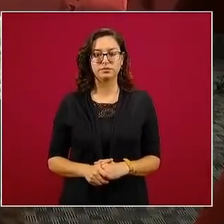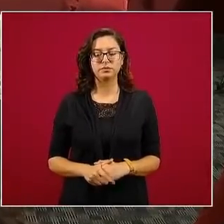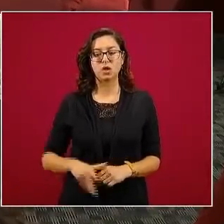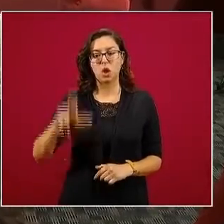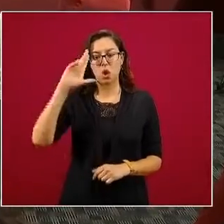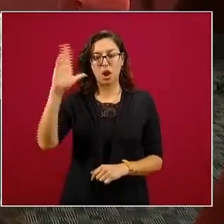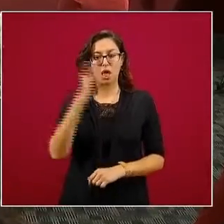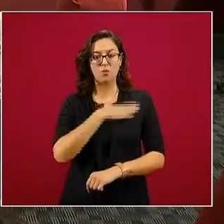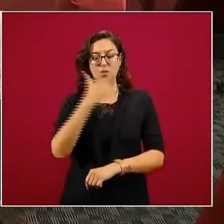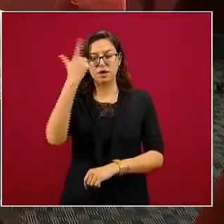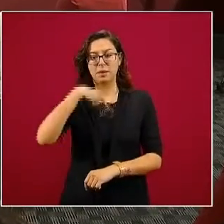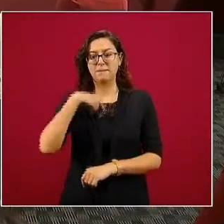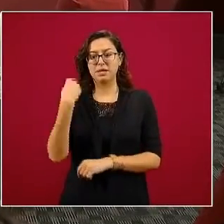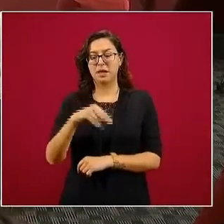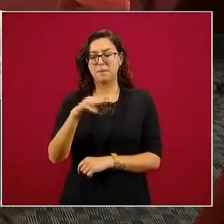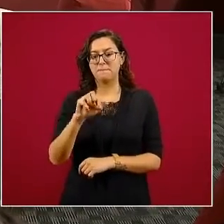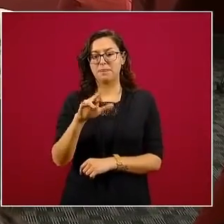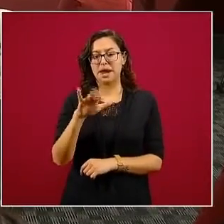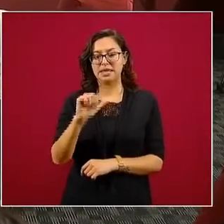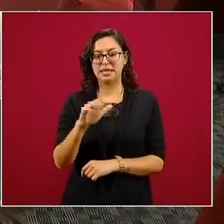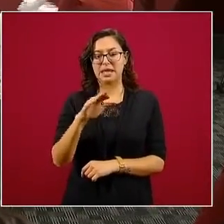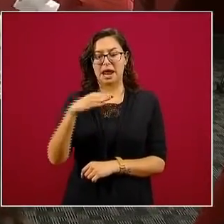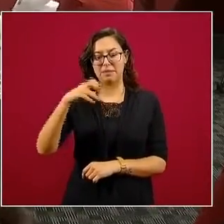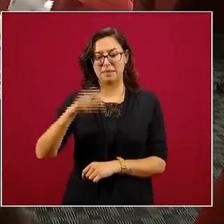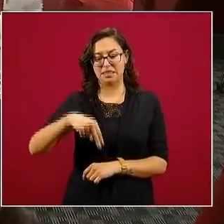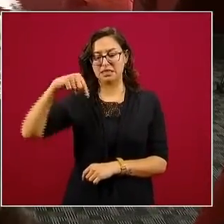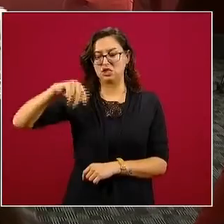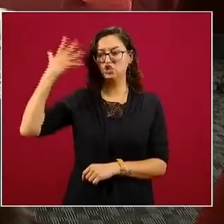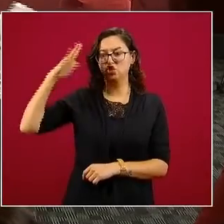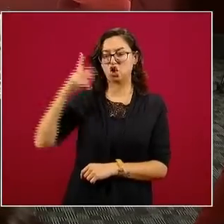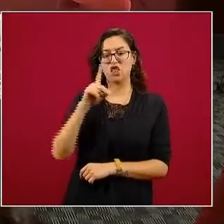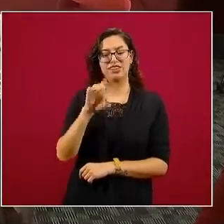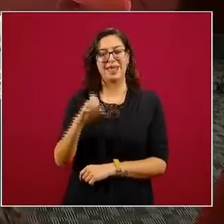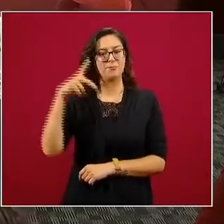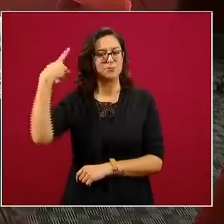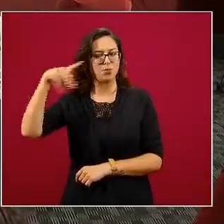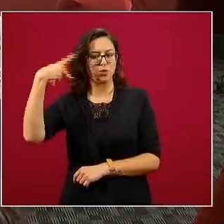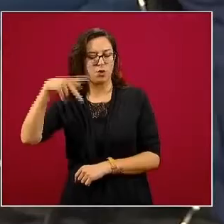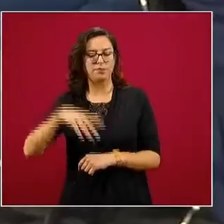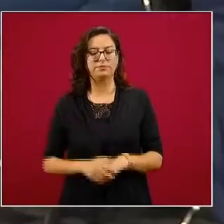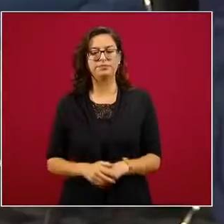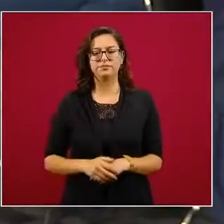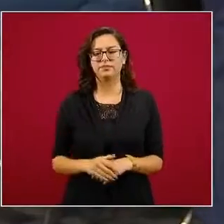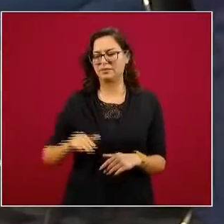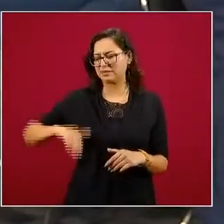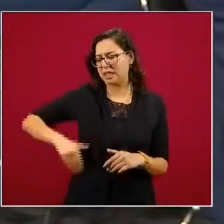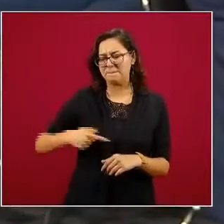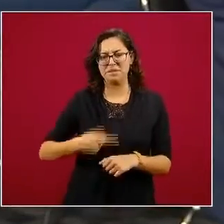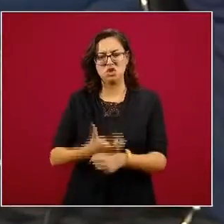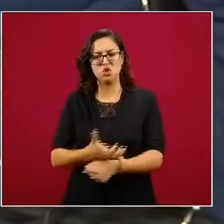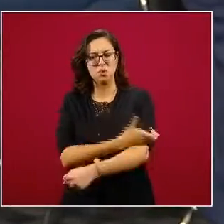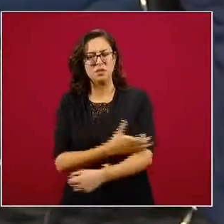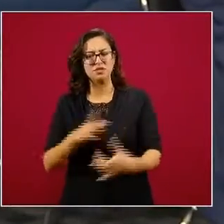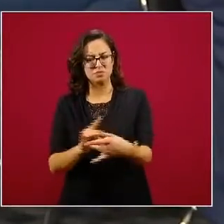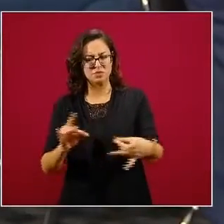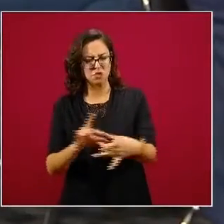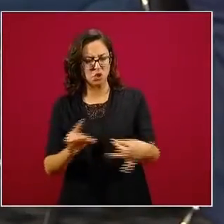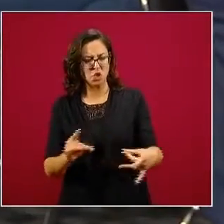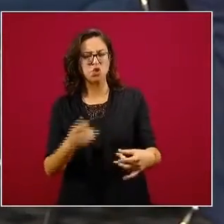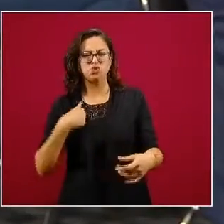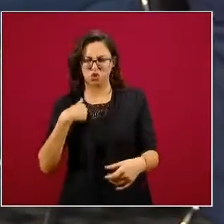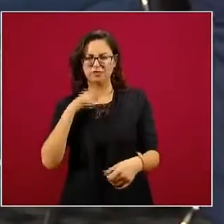vida, tanto como repercusiones económicas y sociales. En este sentido, me voy a permitir quitarme mi